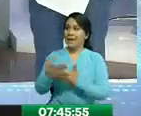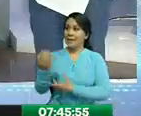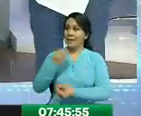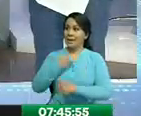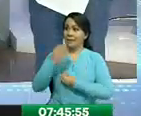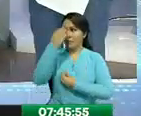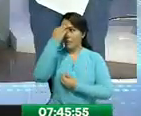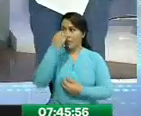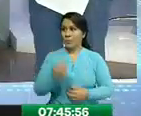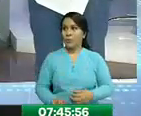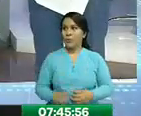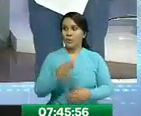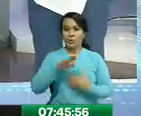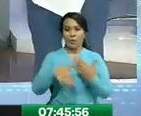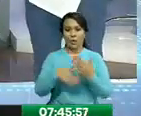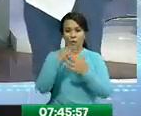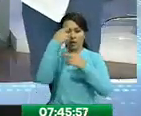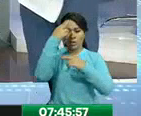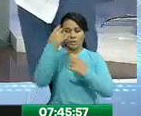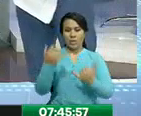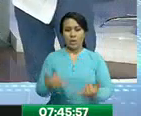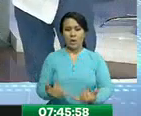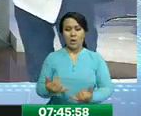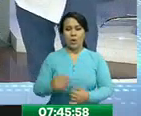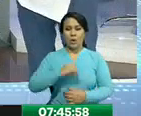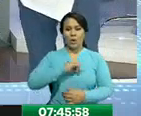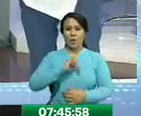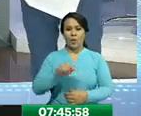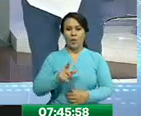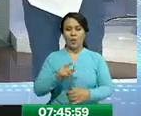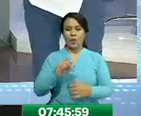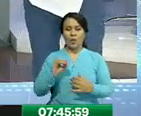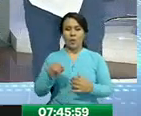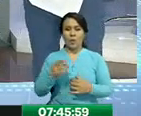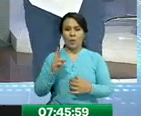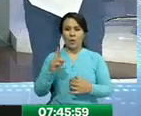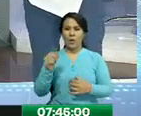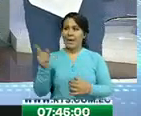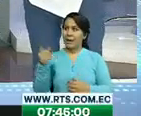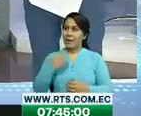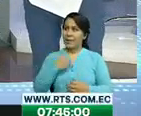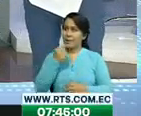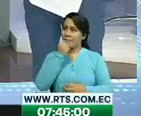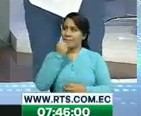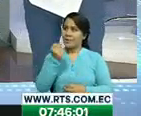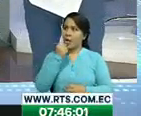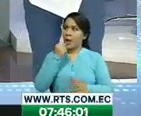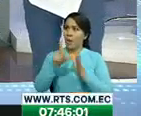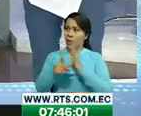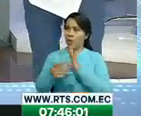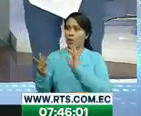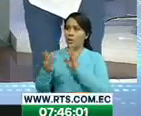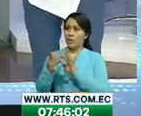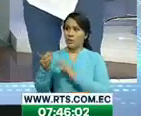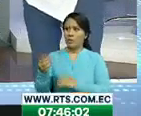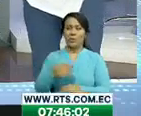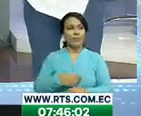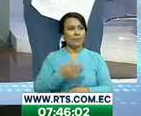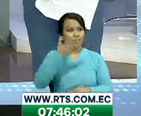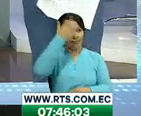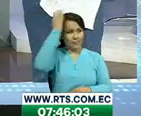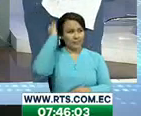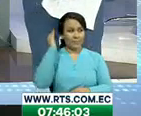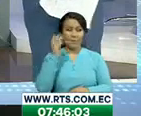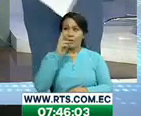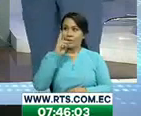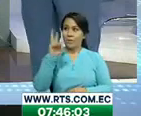Buenos días, gracias por tu reporte a esta hora de la mañana, Jorge. Más adelante, si la situación lo amerita, volveremos a enlazarnos contigo. José Luis. Claro que sí, lo